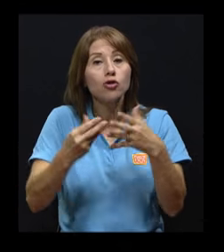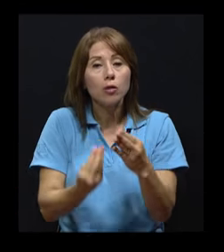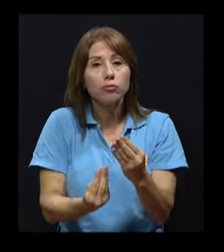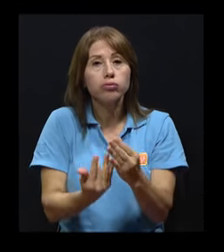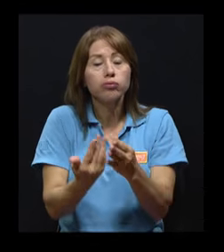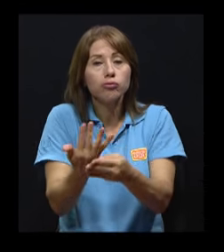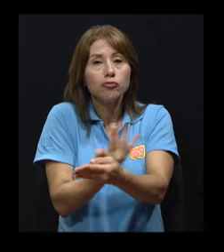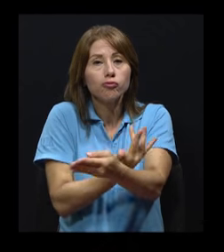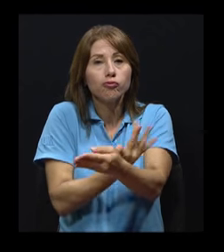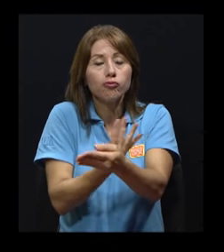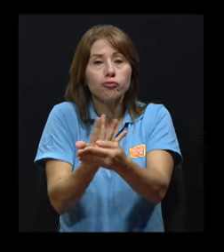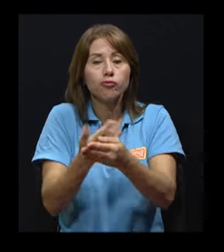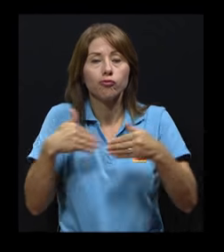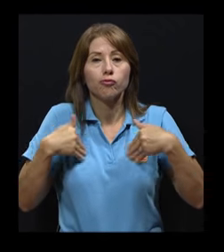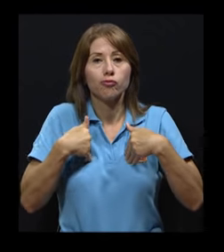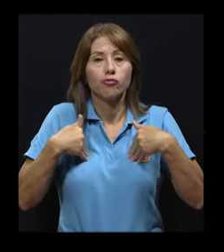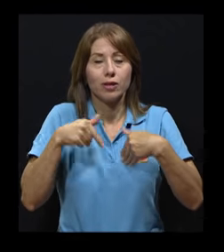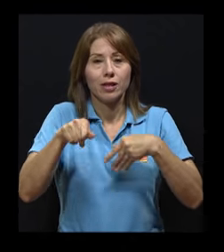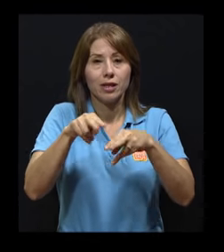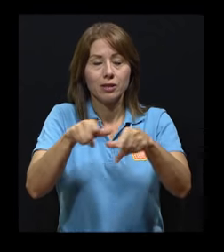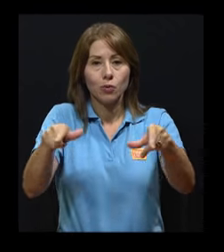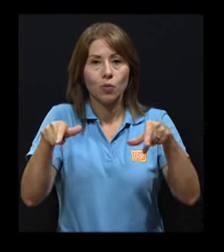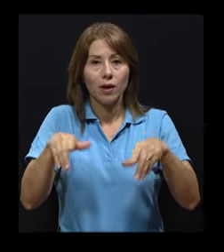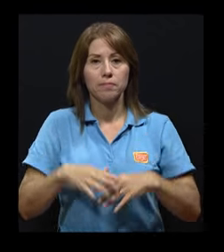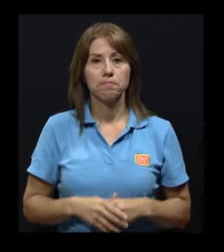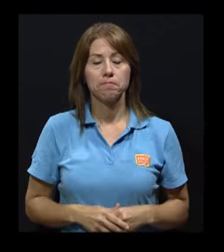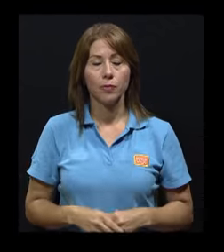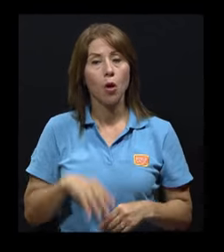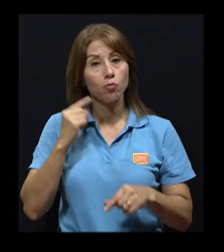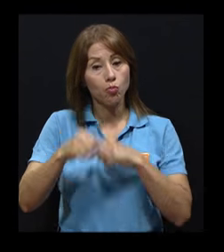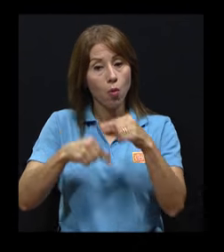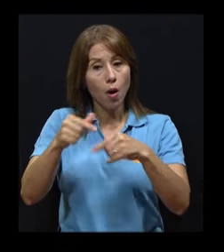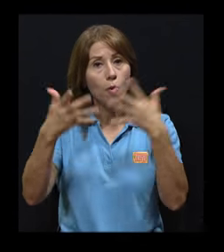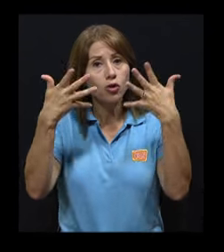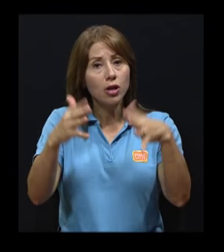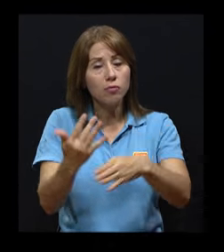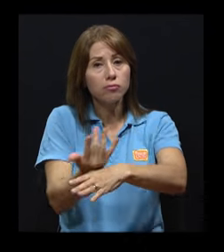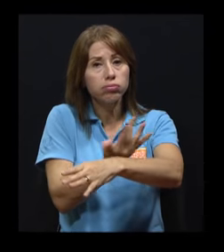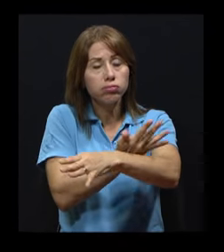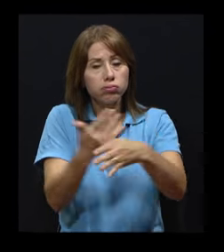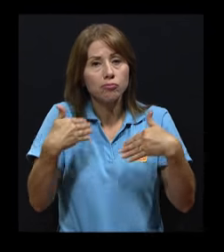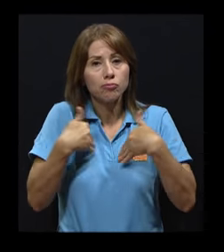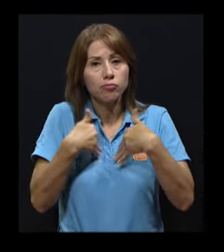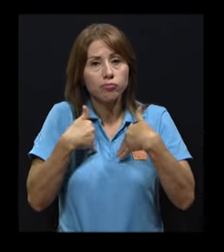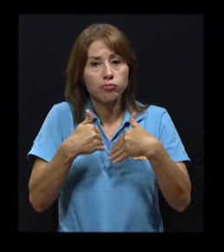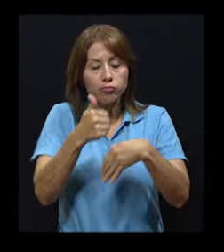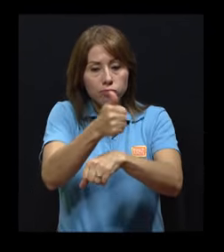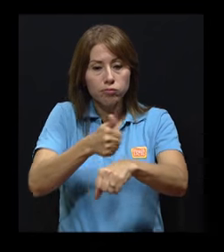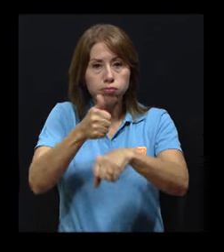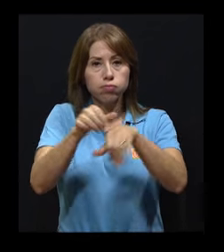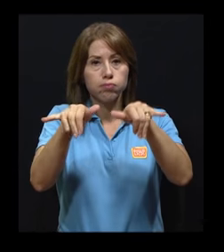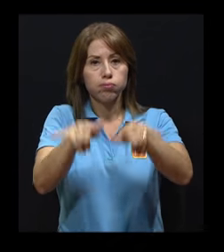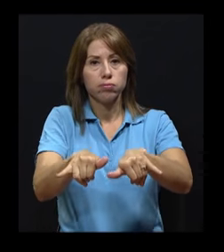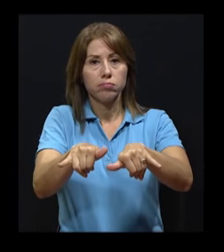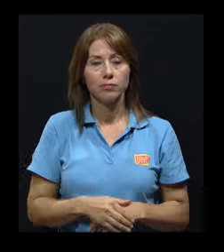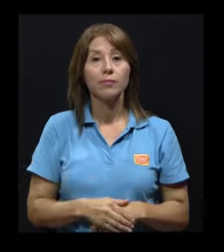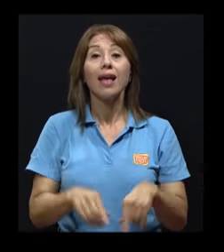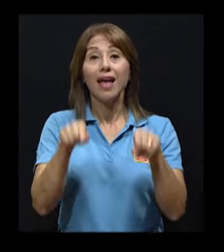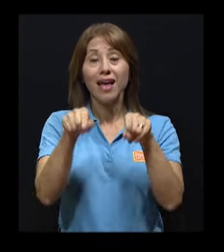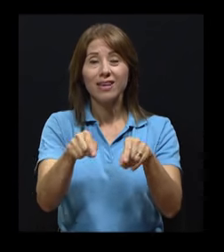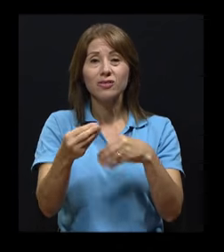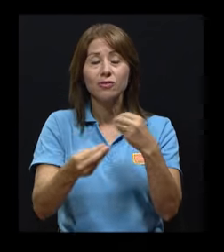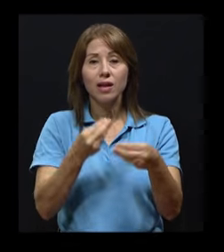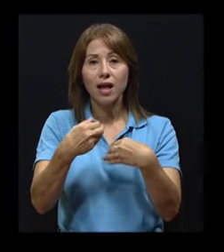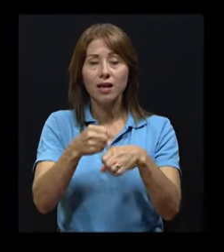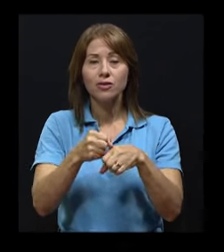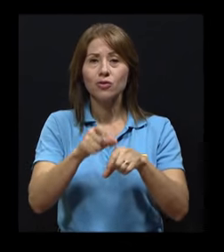espacio acuático poco a poco se ha colonizado por la flora y fauna típica de la región esto a su vez ha favorecido